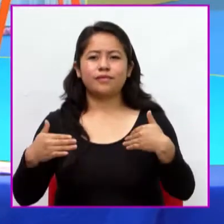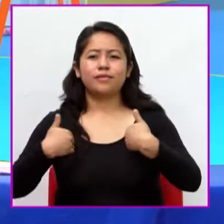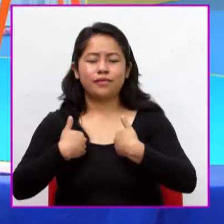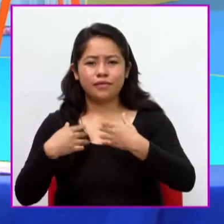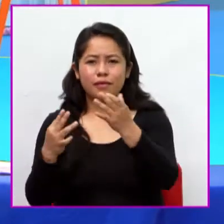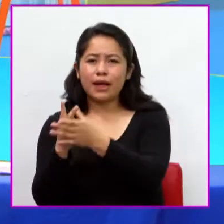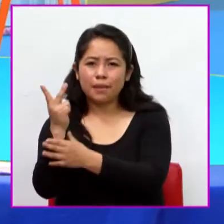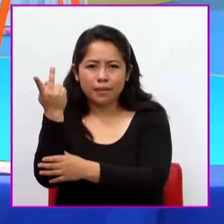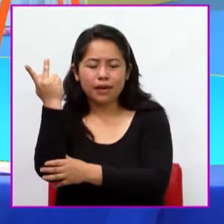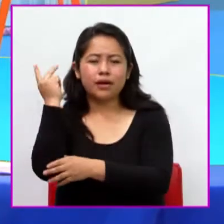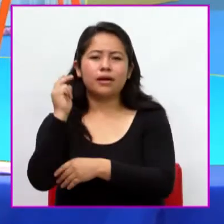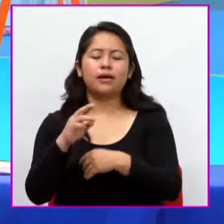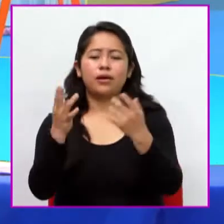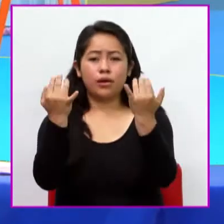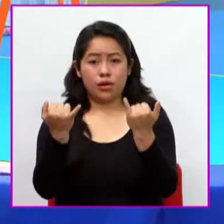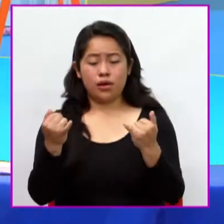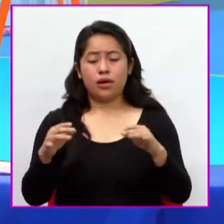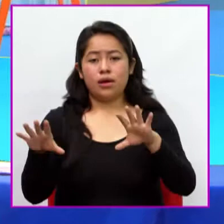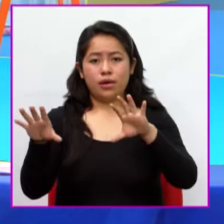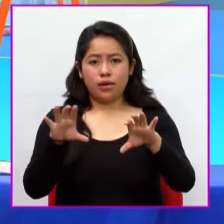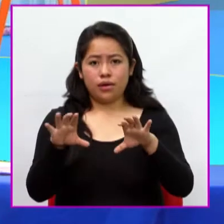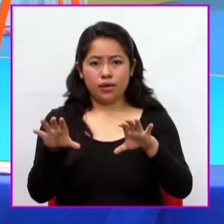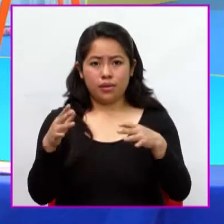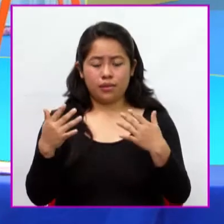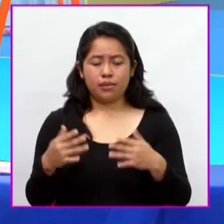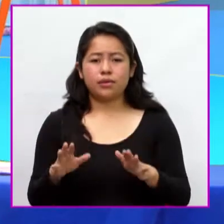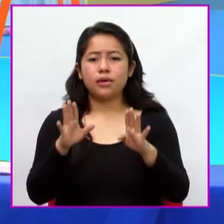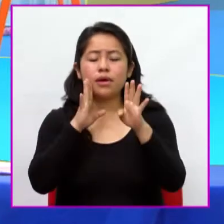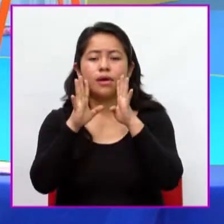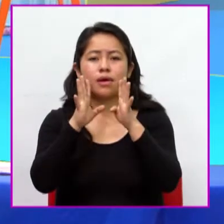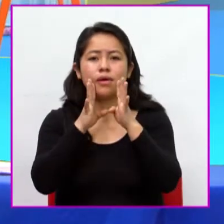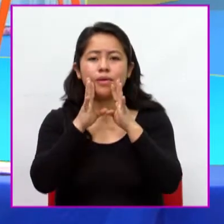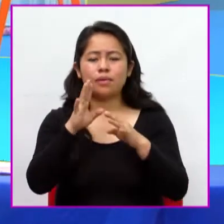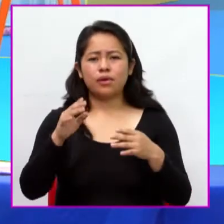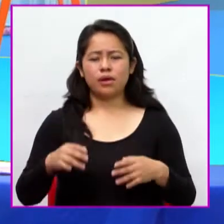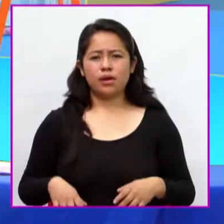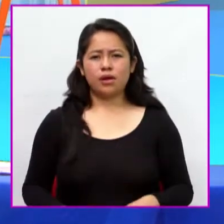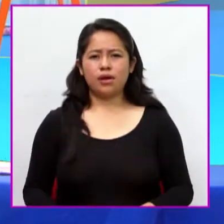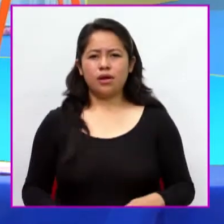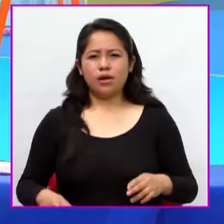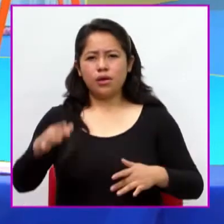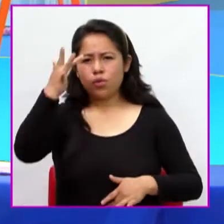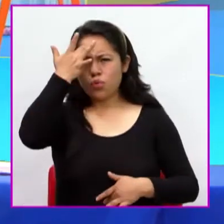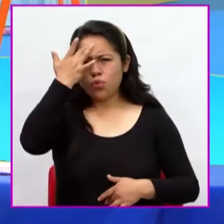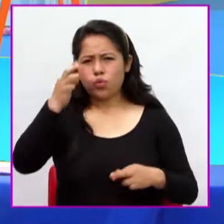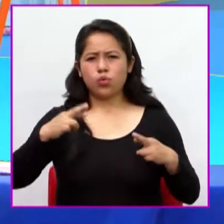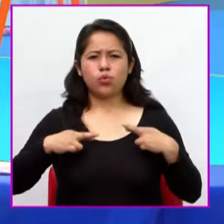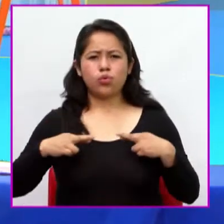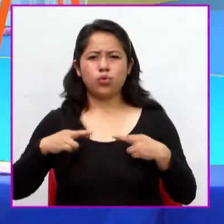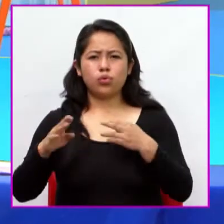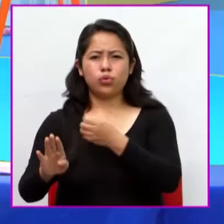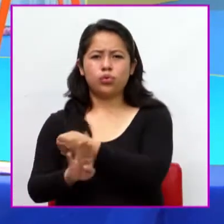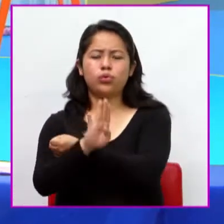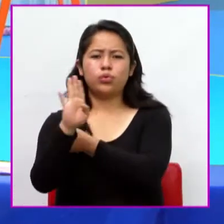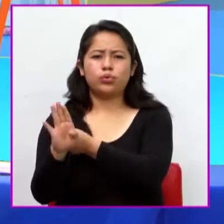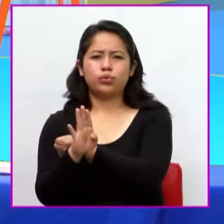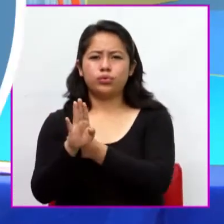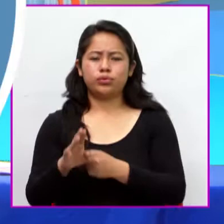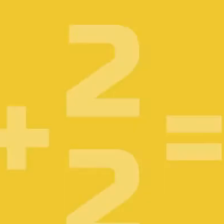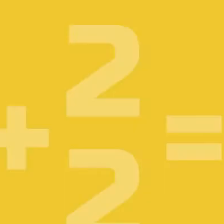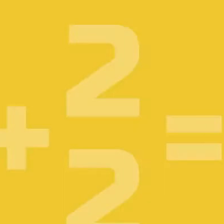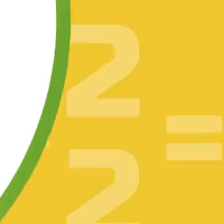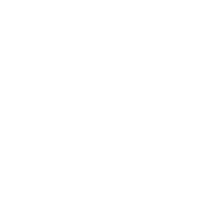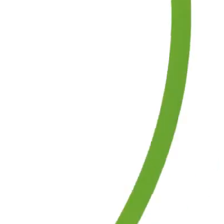eso hablaremos de las patologías de la respiración y sus medidas de prevención.